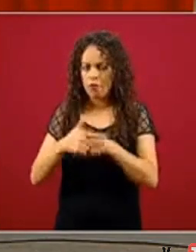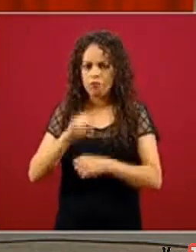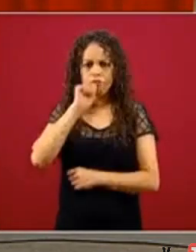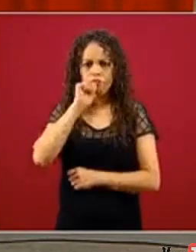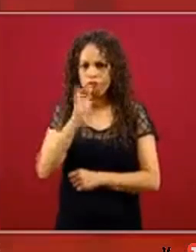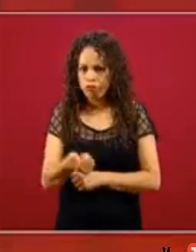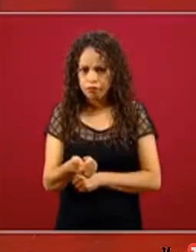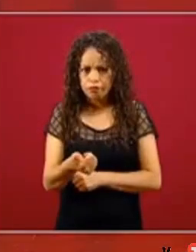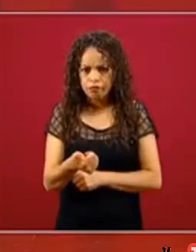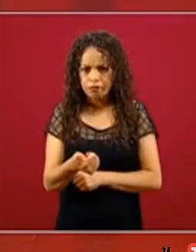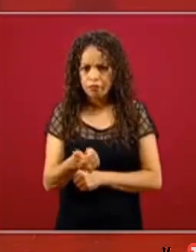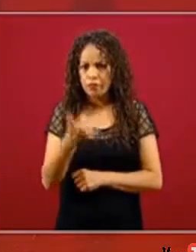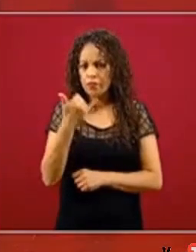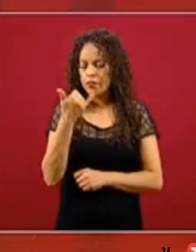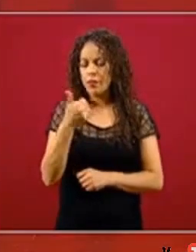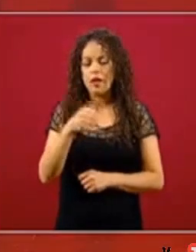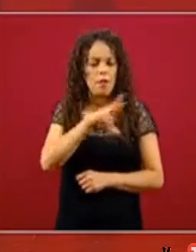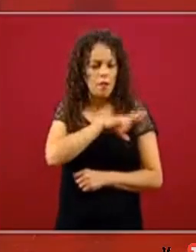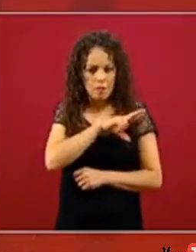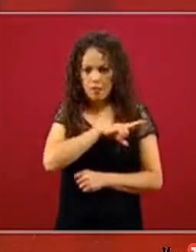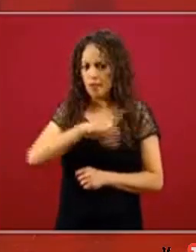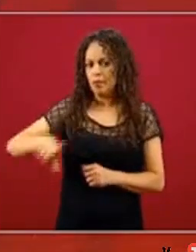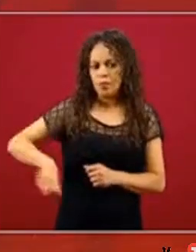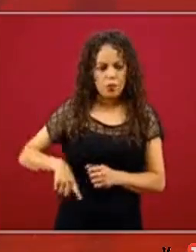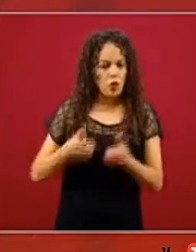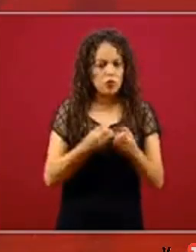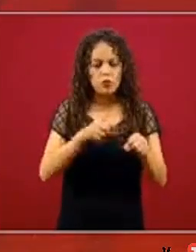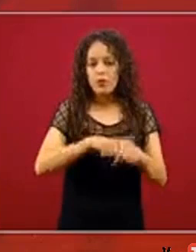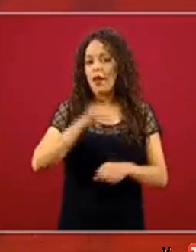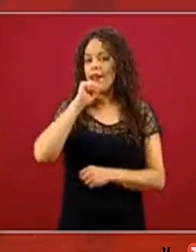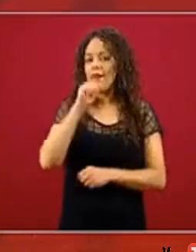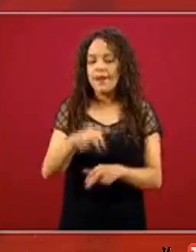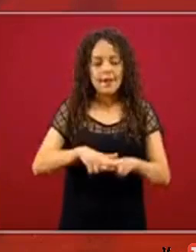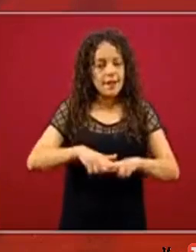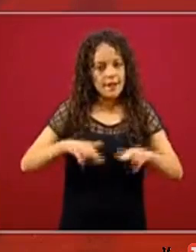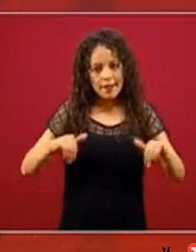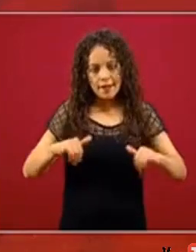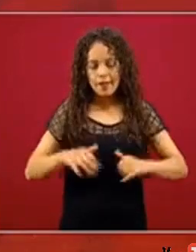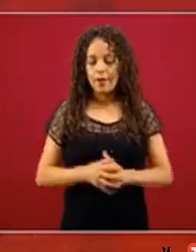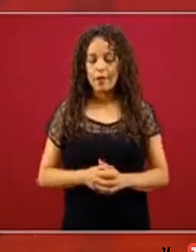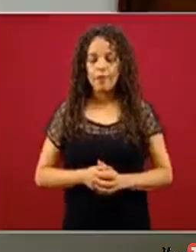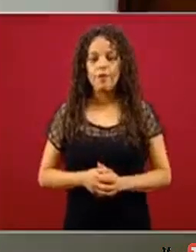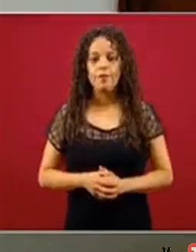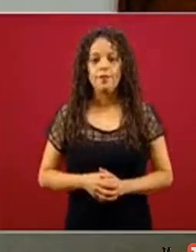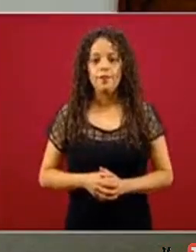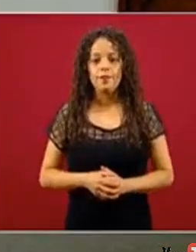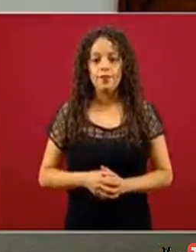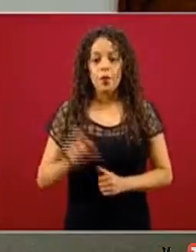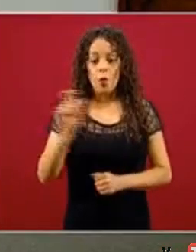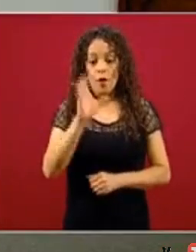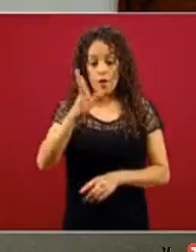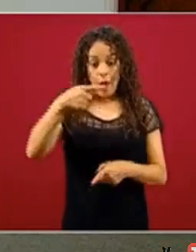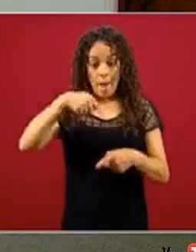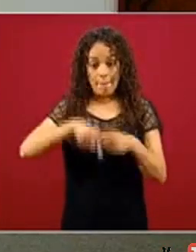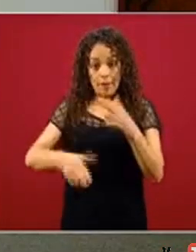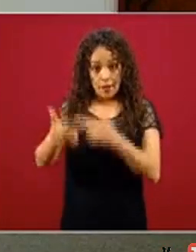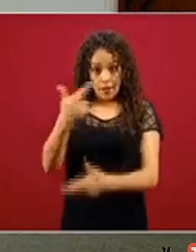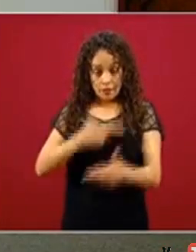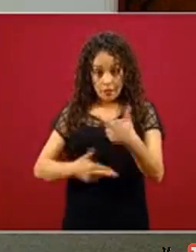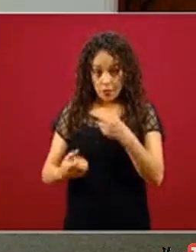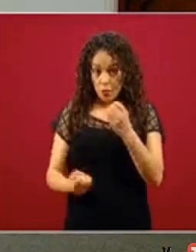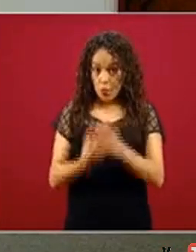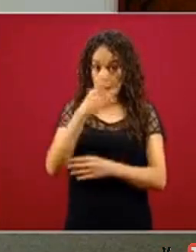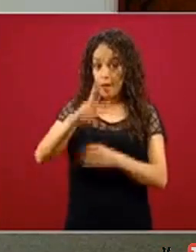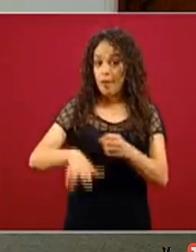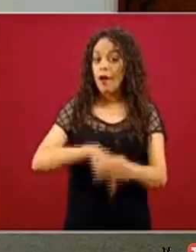social. Y se contempló también que una vez que se empiece a regresar a la nueva normalidad, desde luego